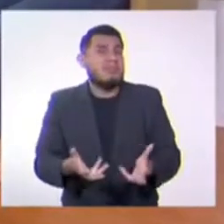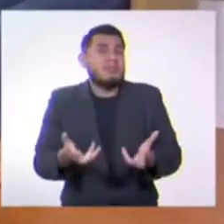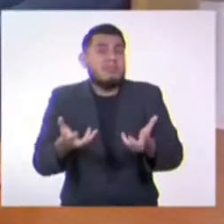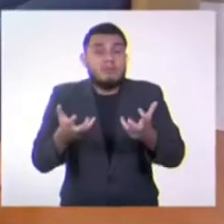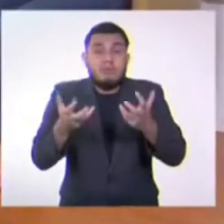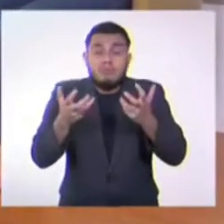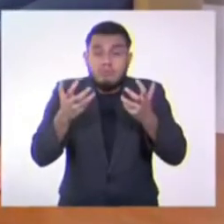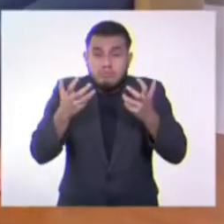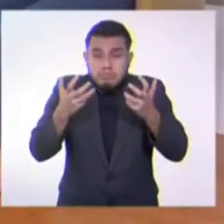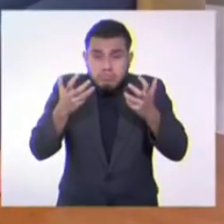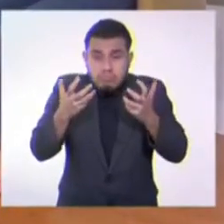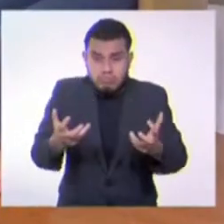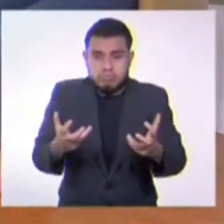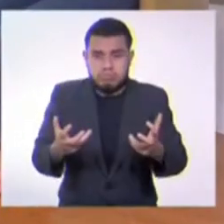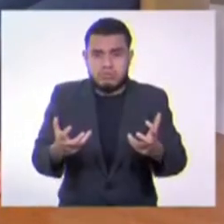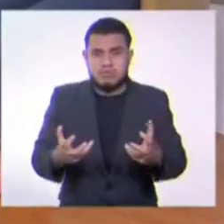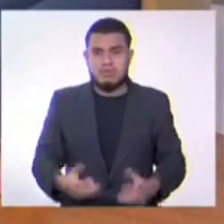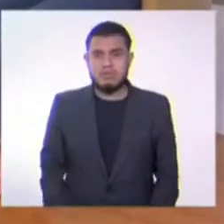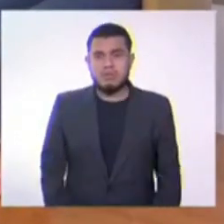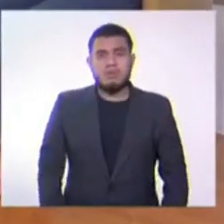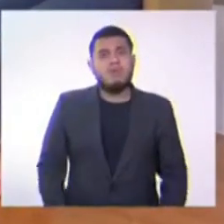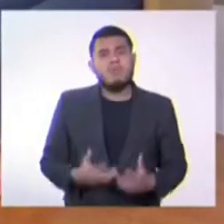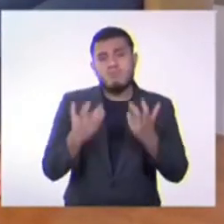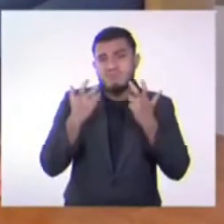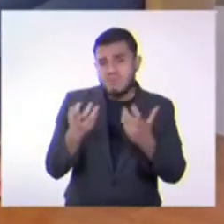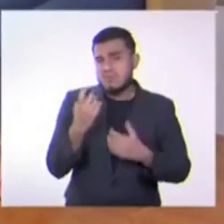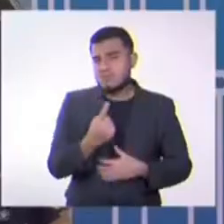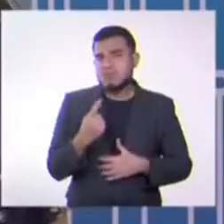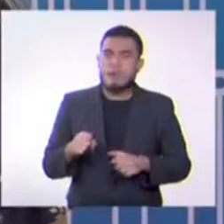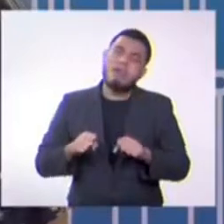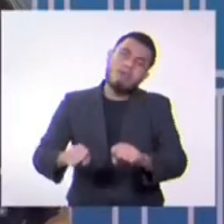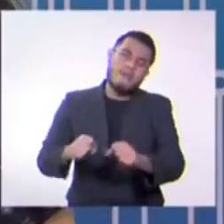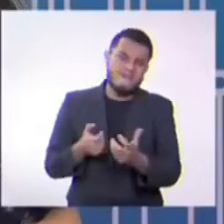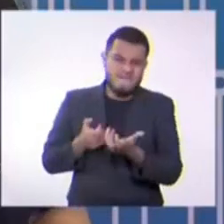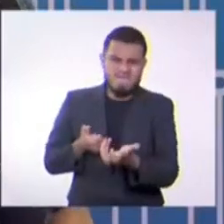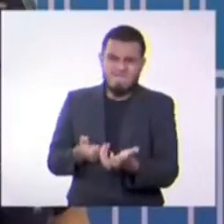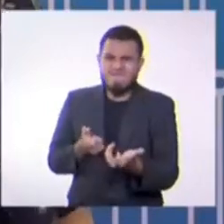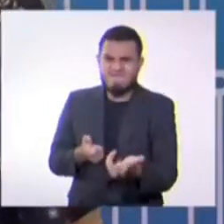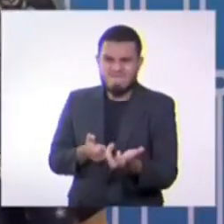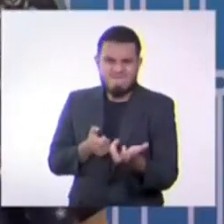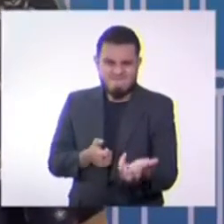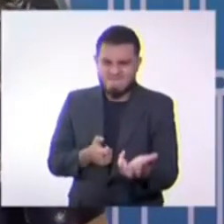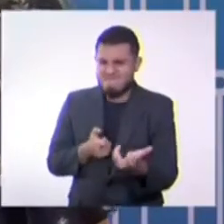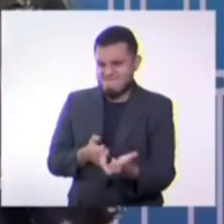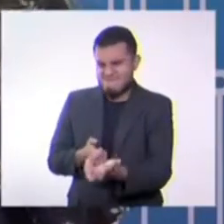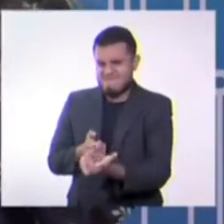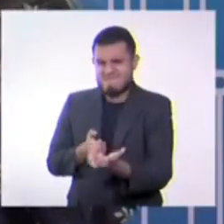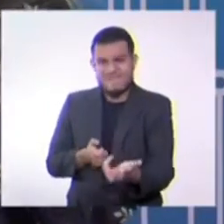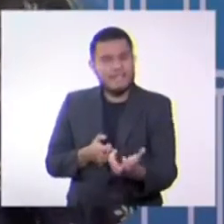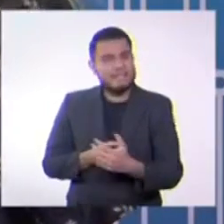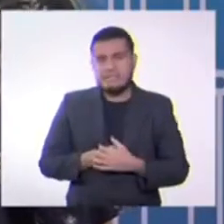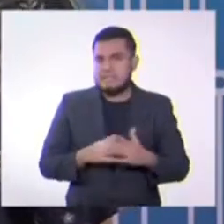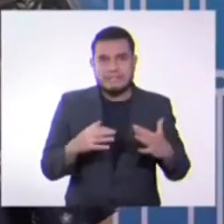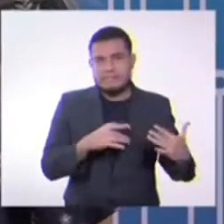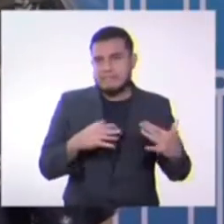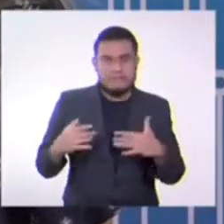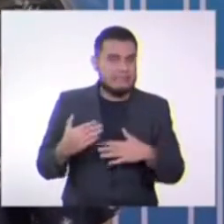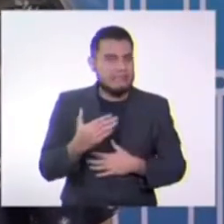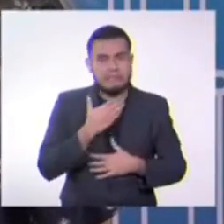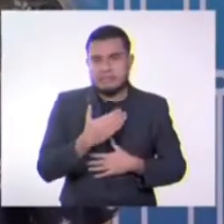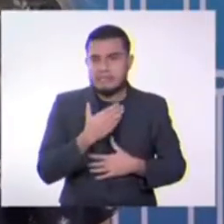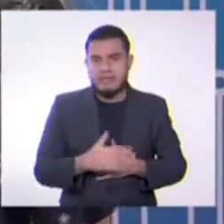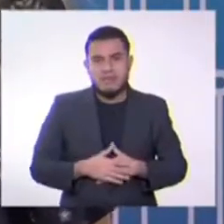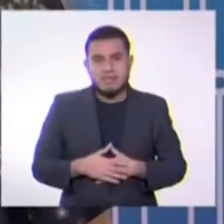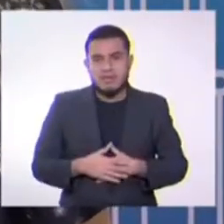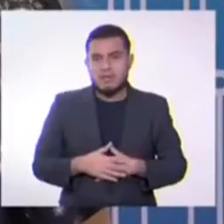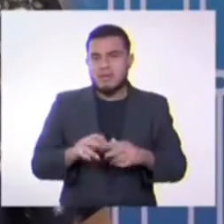es cierto es que hubo muchas personas que perdieron sus vidas, una represión tremenda por temas